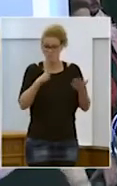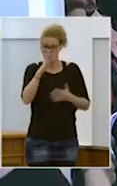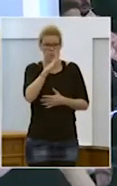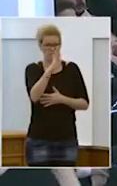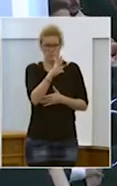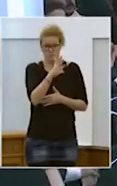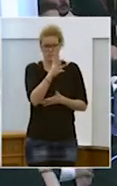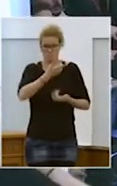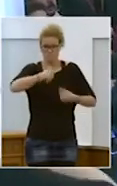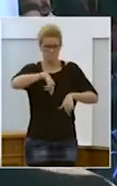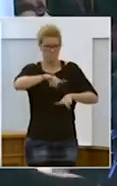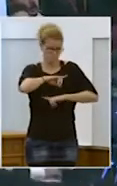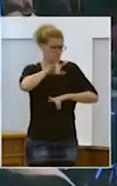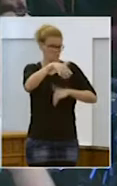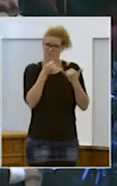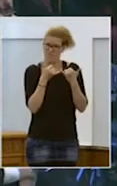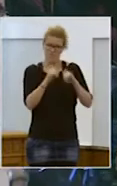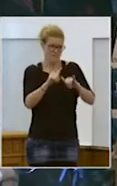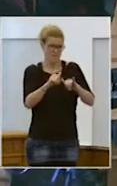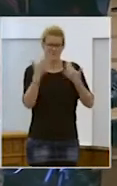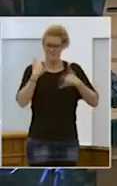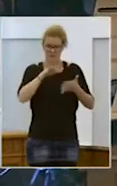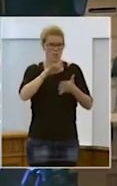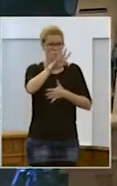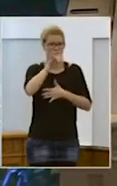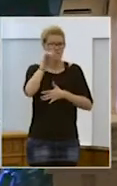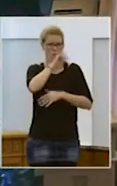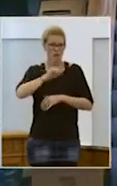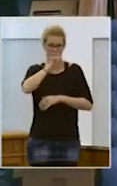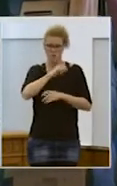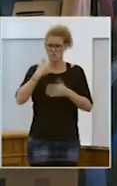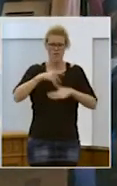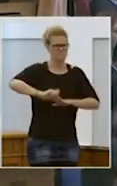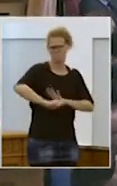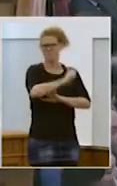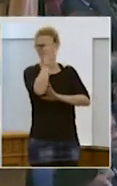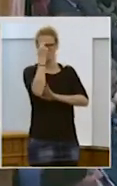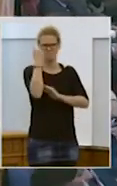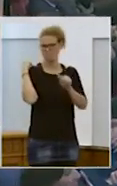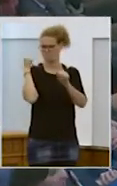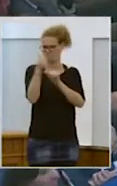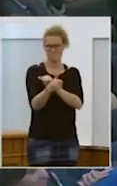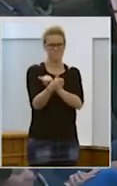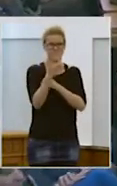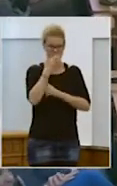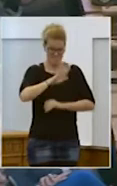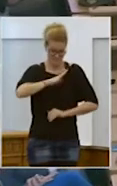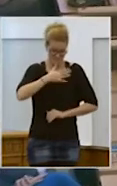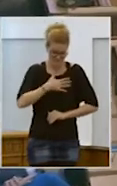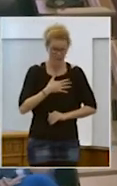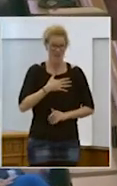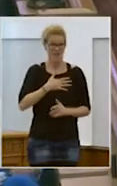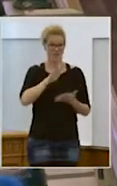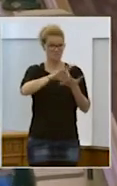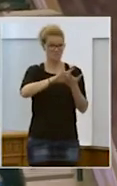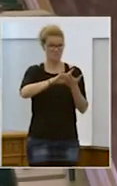si cree de verdad, como ha dicho, que las familias quieren tener a sus hijos 15 días en casa, los autónomos cerrar sus negocios 15 días, al igual